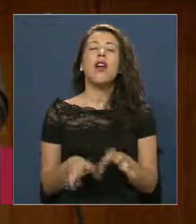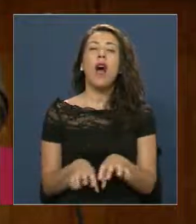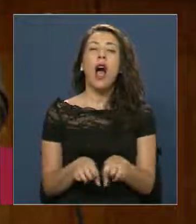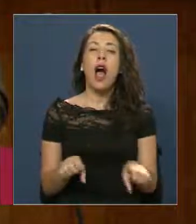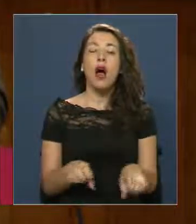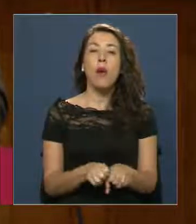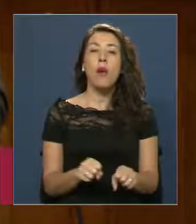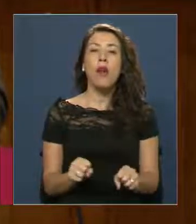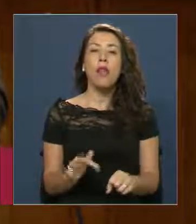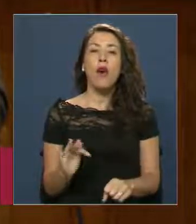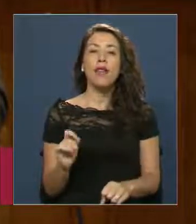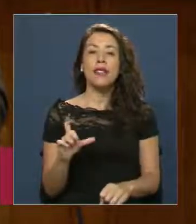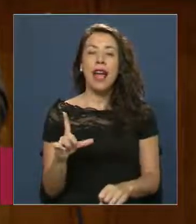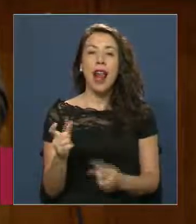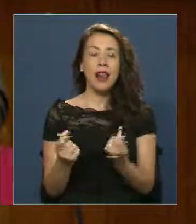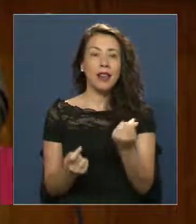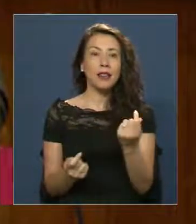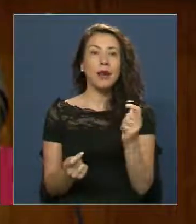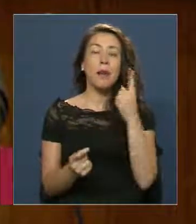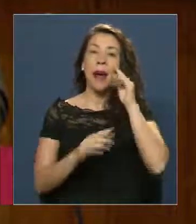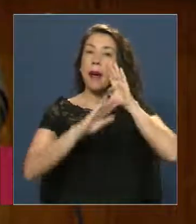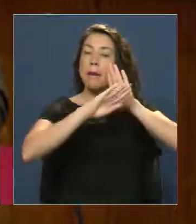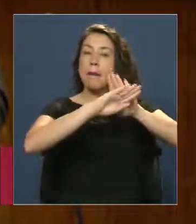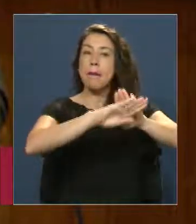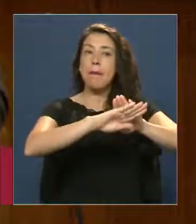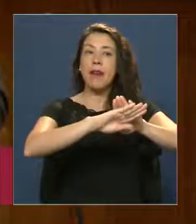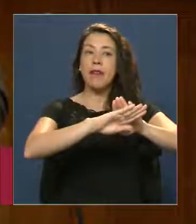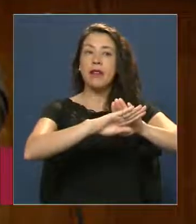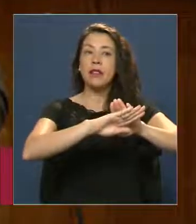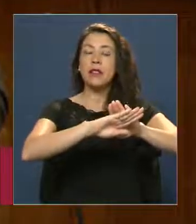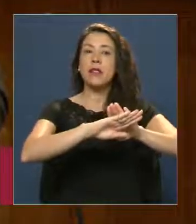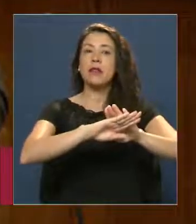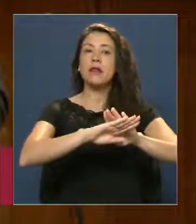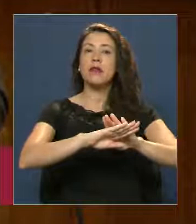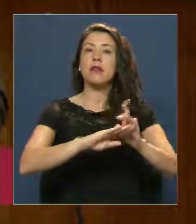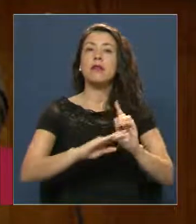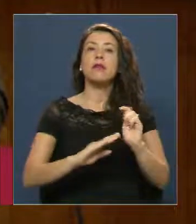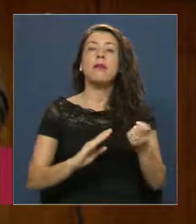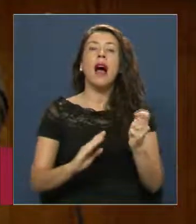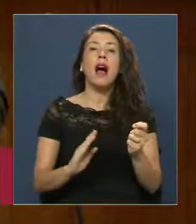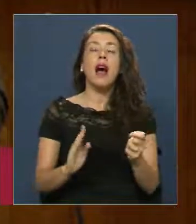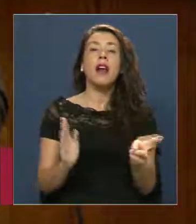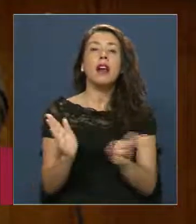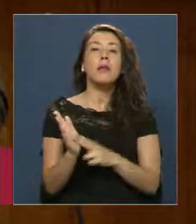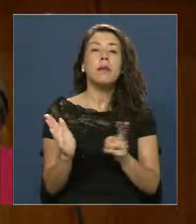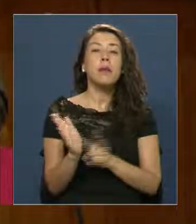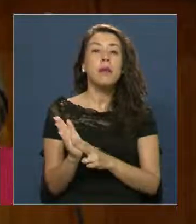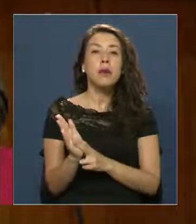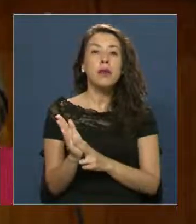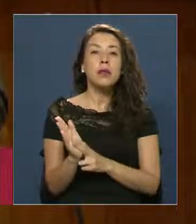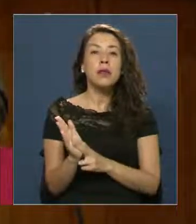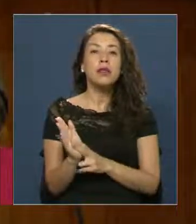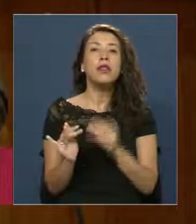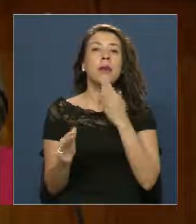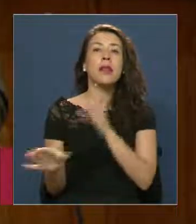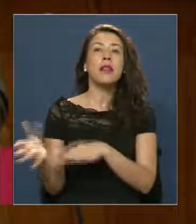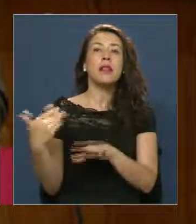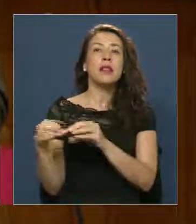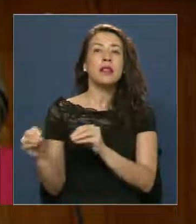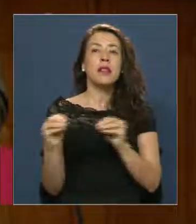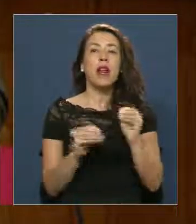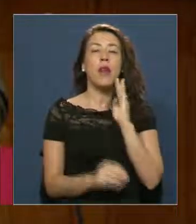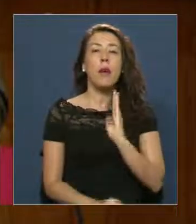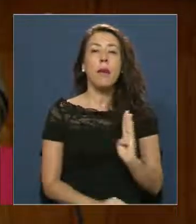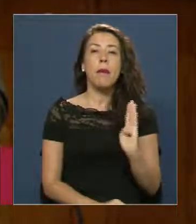tratados fiscales para prevenir la erosión de las bases imponibles y el traslado de